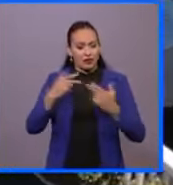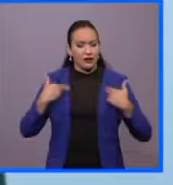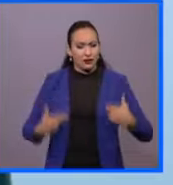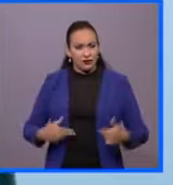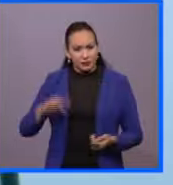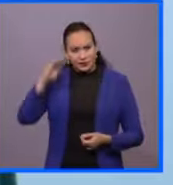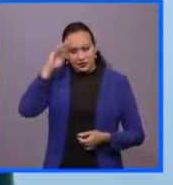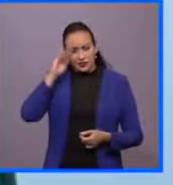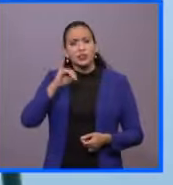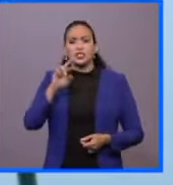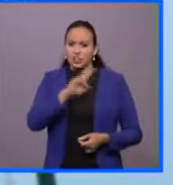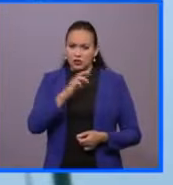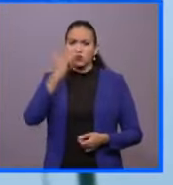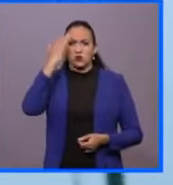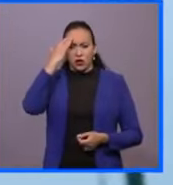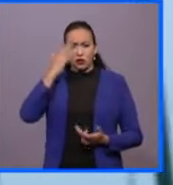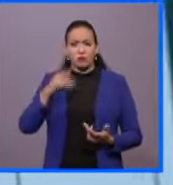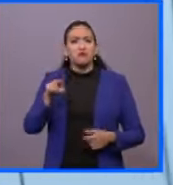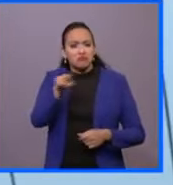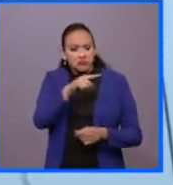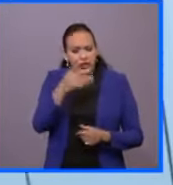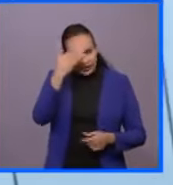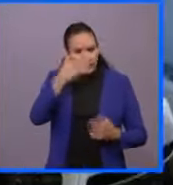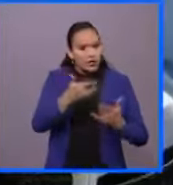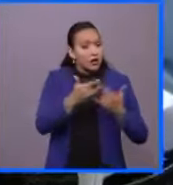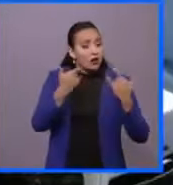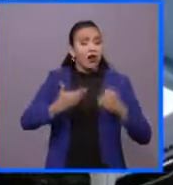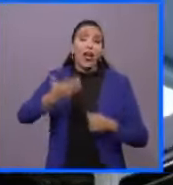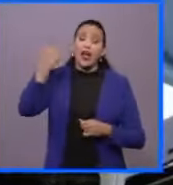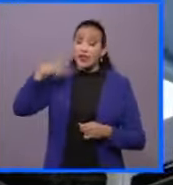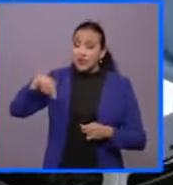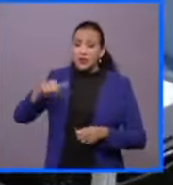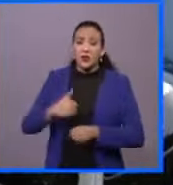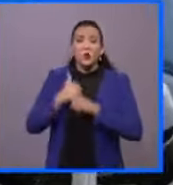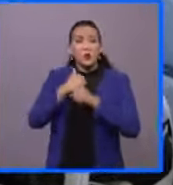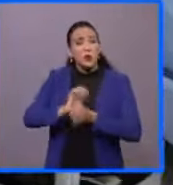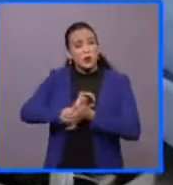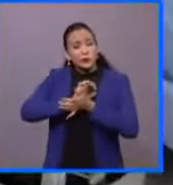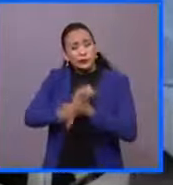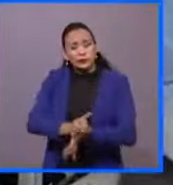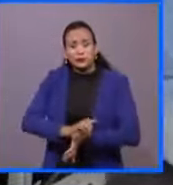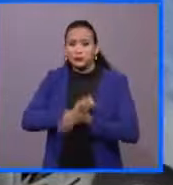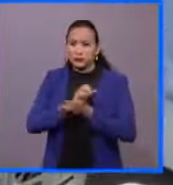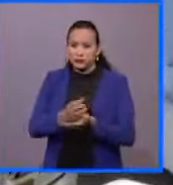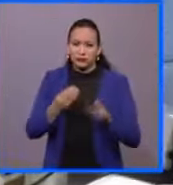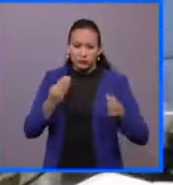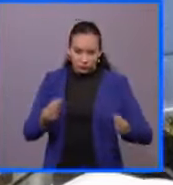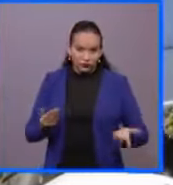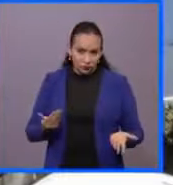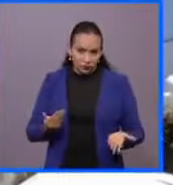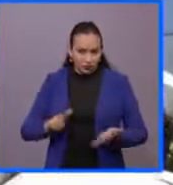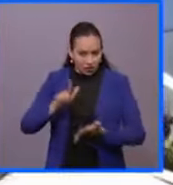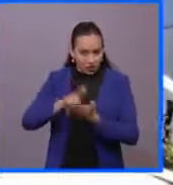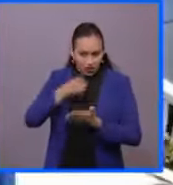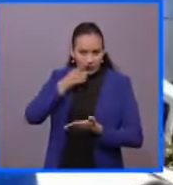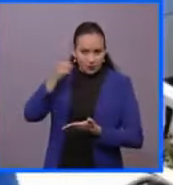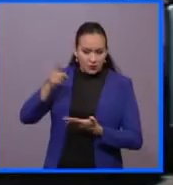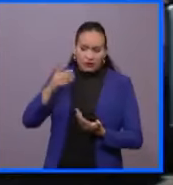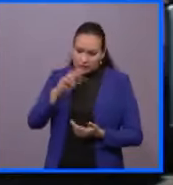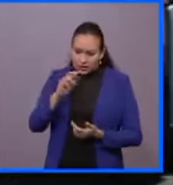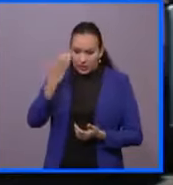Humanos ha reconocido que, históricamente, estos sectores de la población han sido víctimas de discriminación